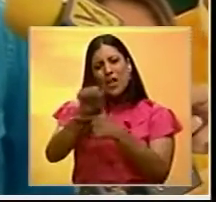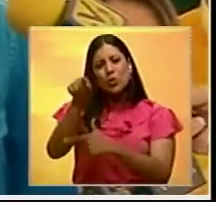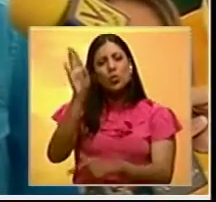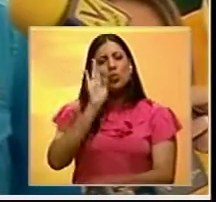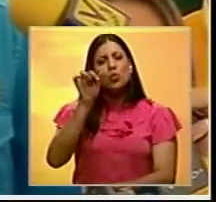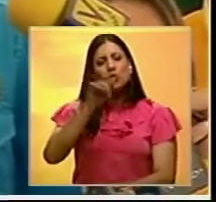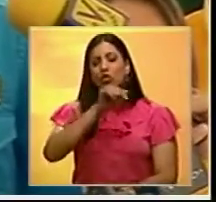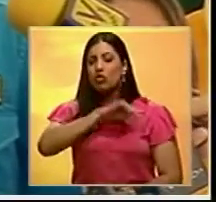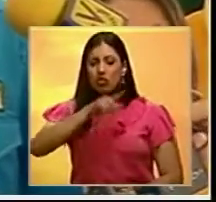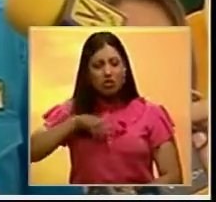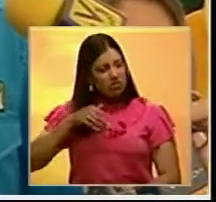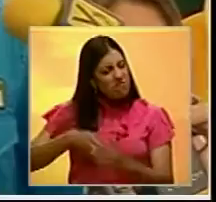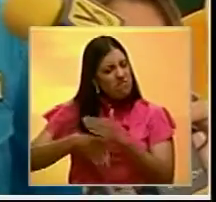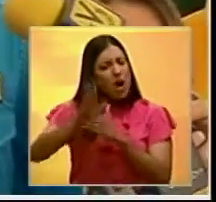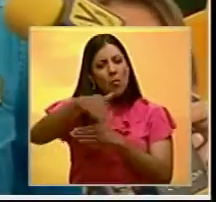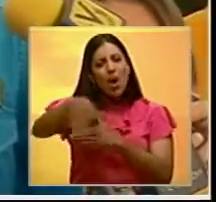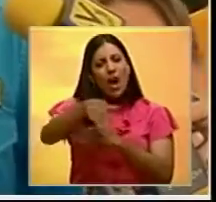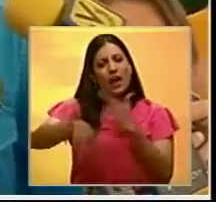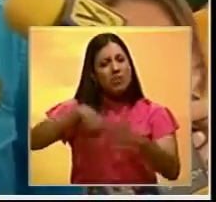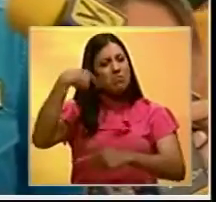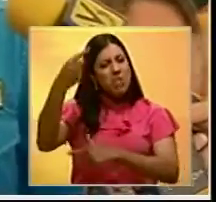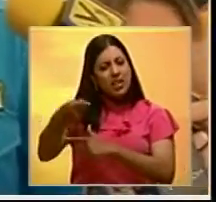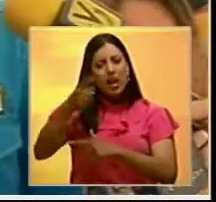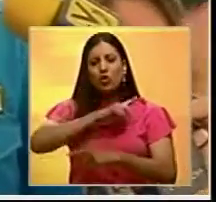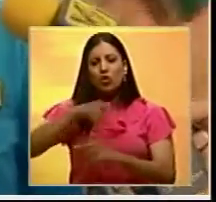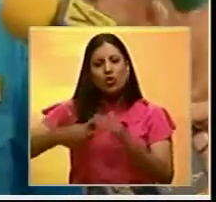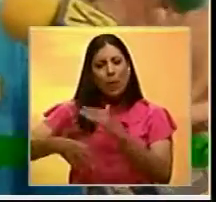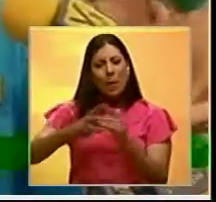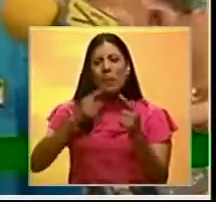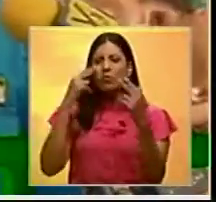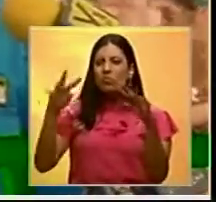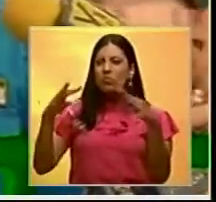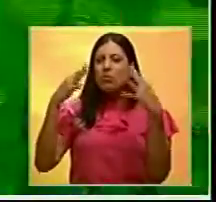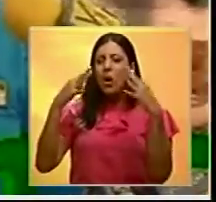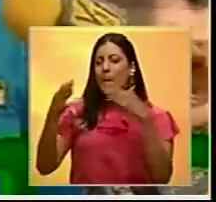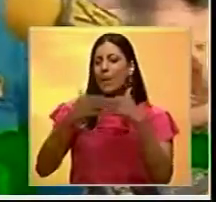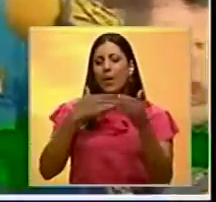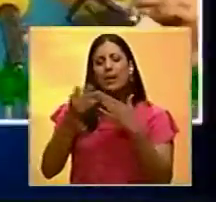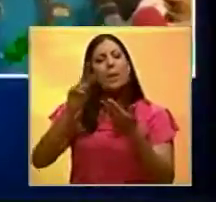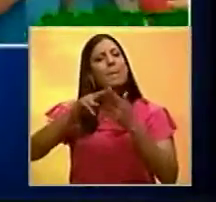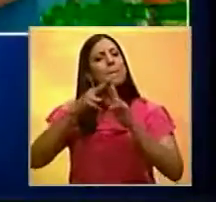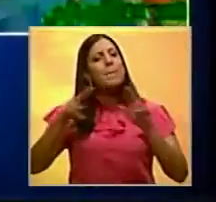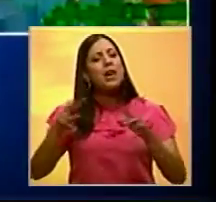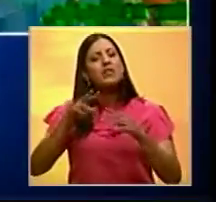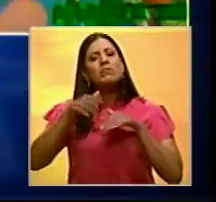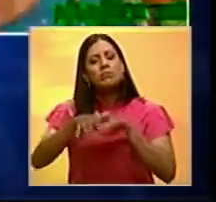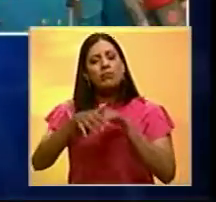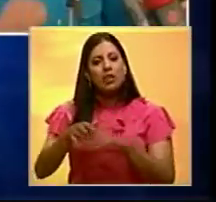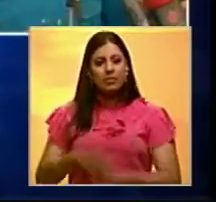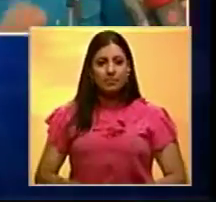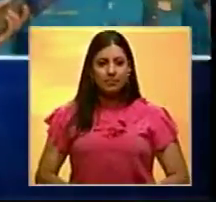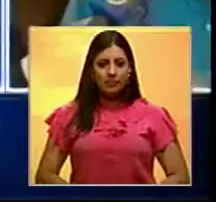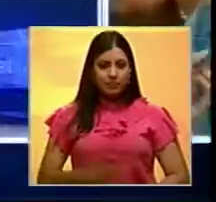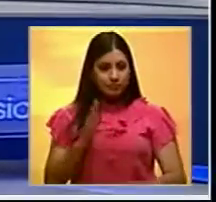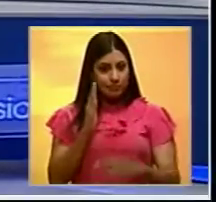allí. Nosotros vamos para la calle y en la calle nos vamos a ver pacíficamente para defender.